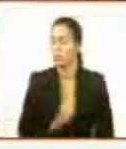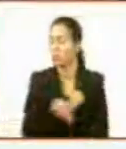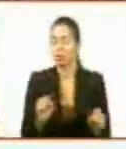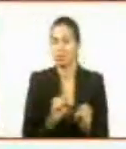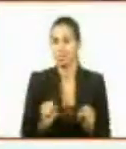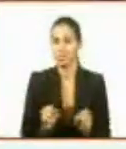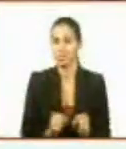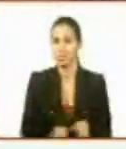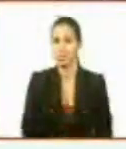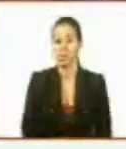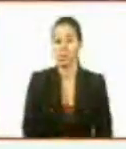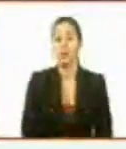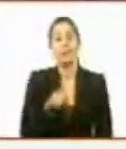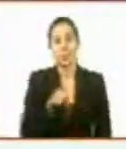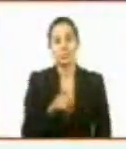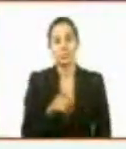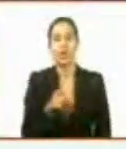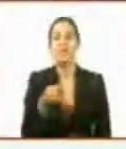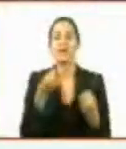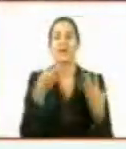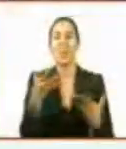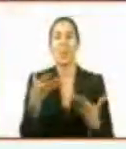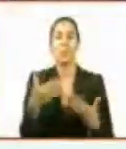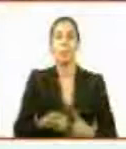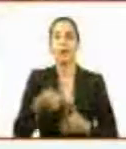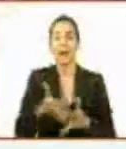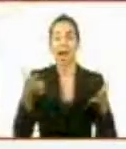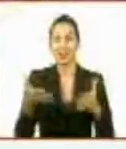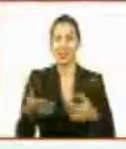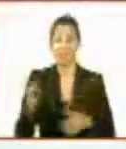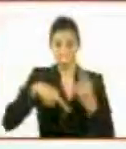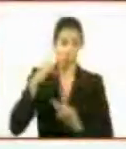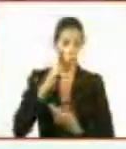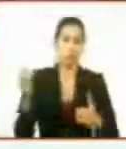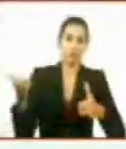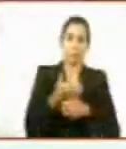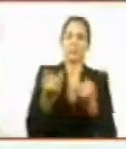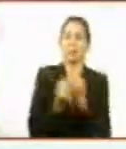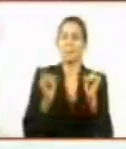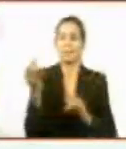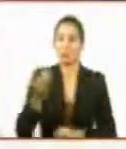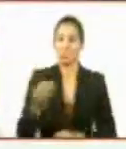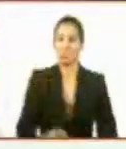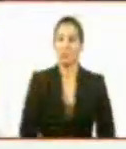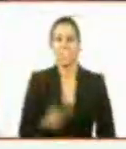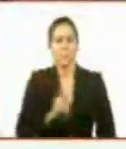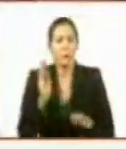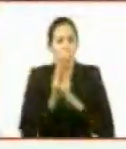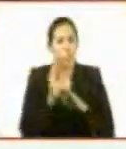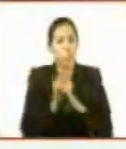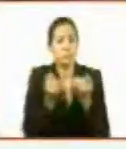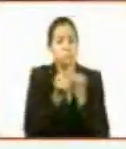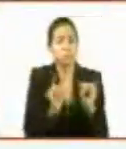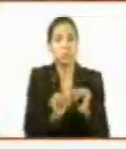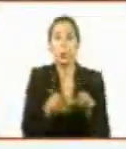Sería imposible. Ese es el bien más grande que hemos conquistado, la independencia. Y hay que defenderlo a costa de lo que sea, porque es la puerta que